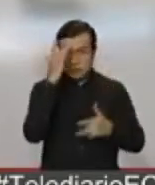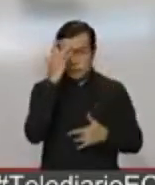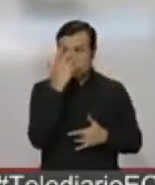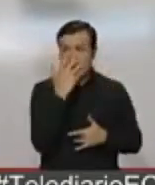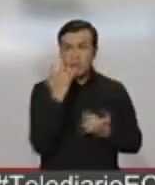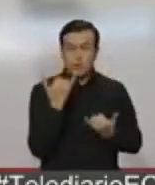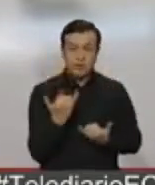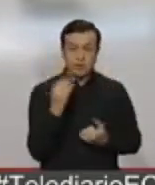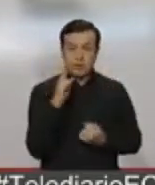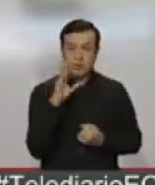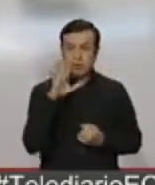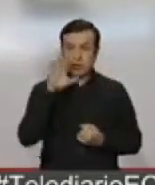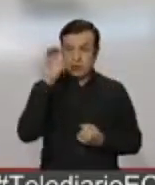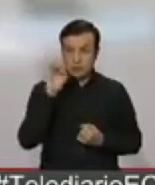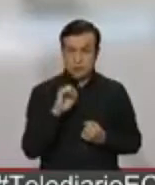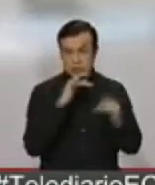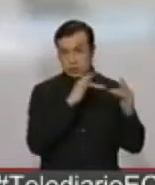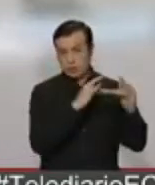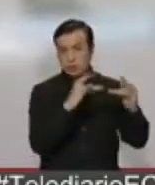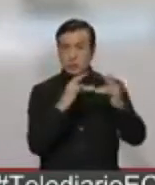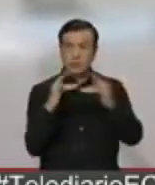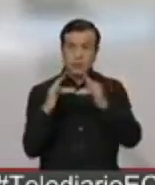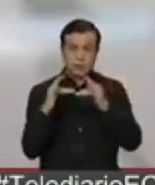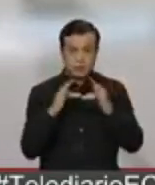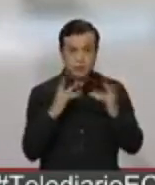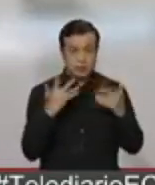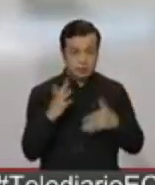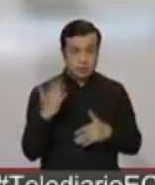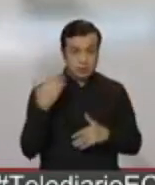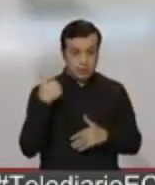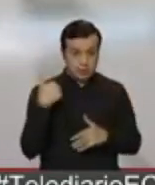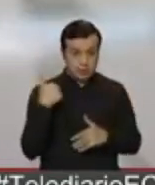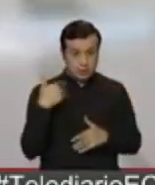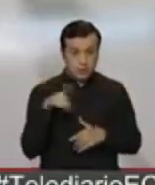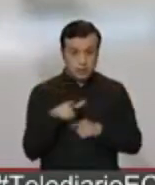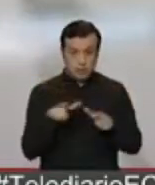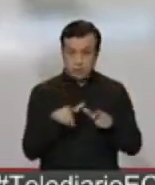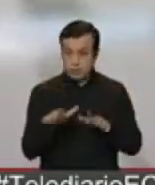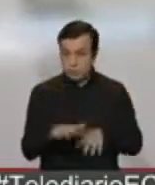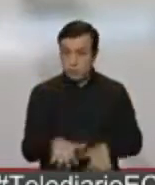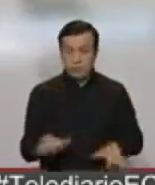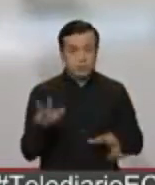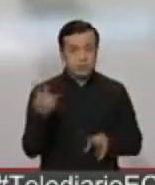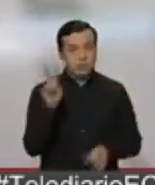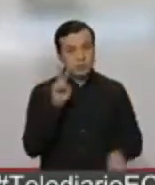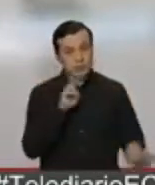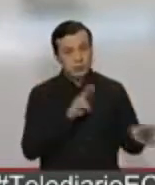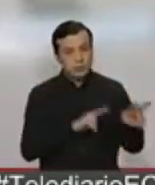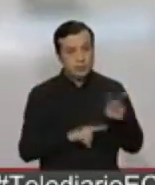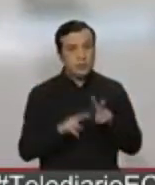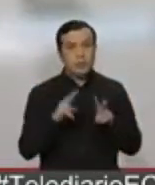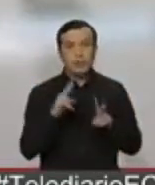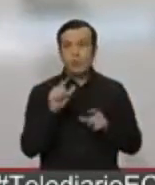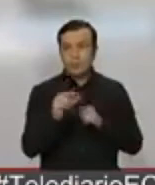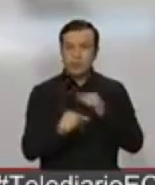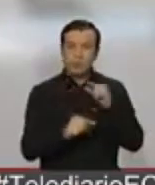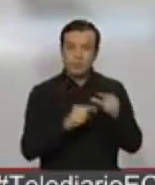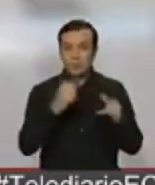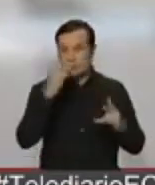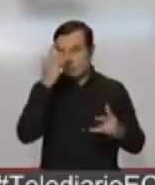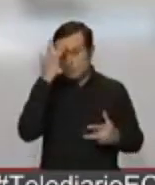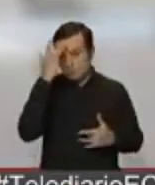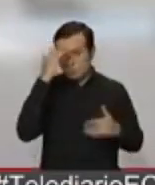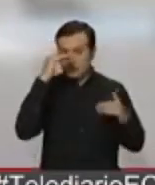el 25 por ciento de esas camas es decir hay la capacidad porque porque hemos visto que se ha estado aplanando de cierta manera la